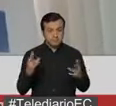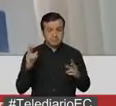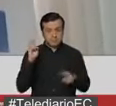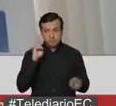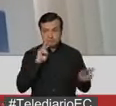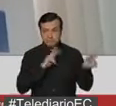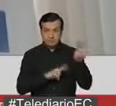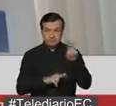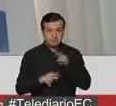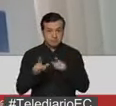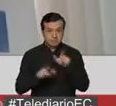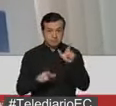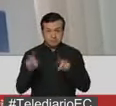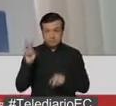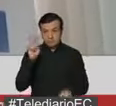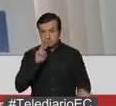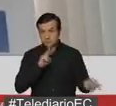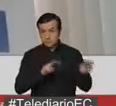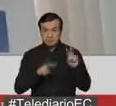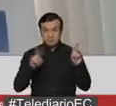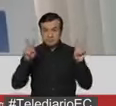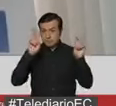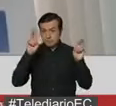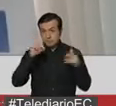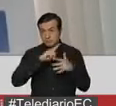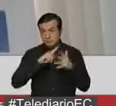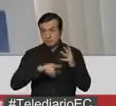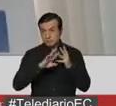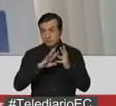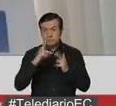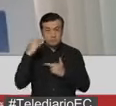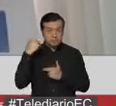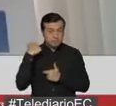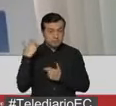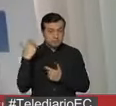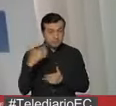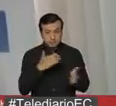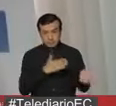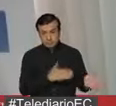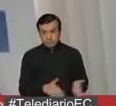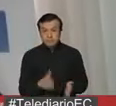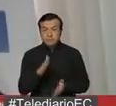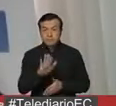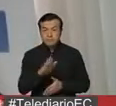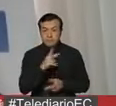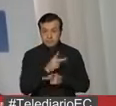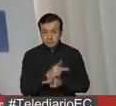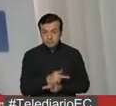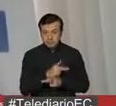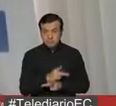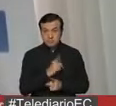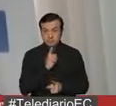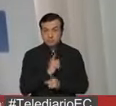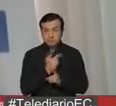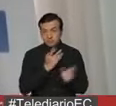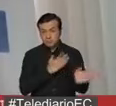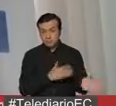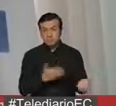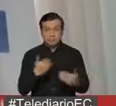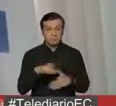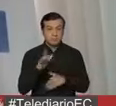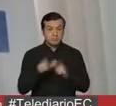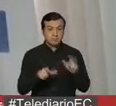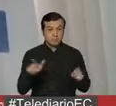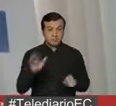la población respecto a su responsabilidad de cuidarse si es que ha sido